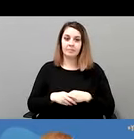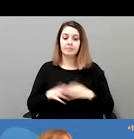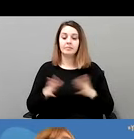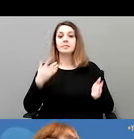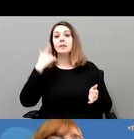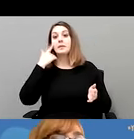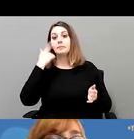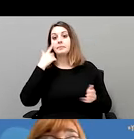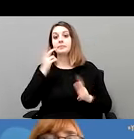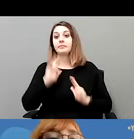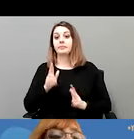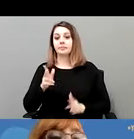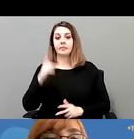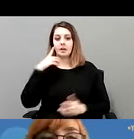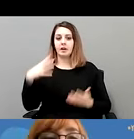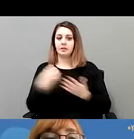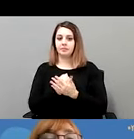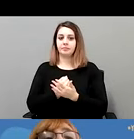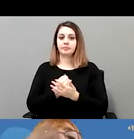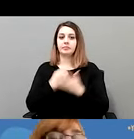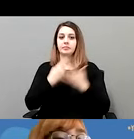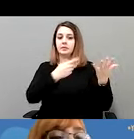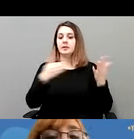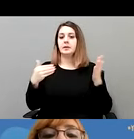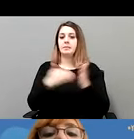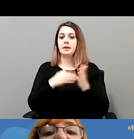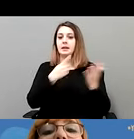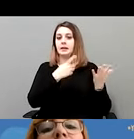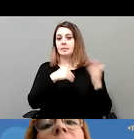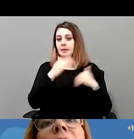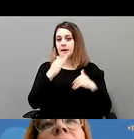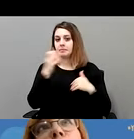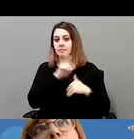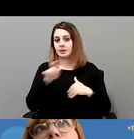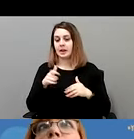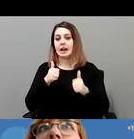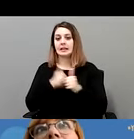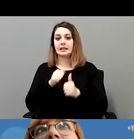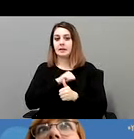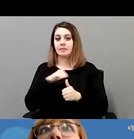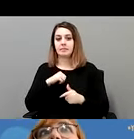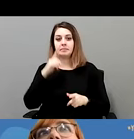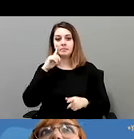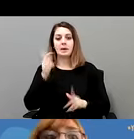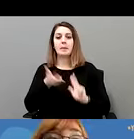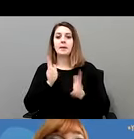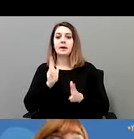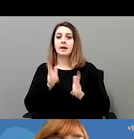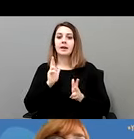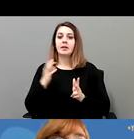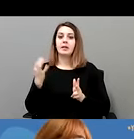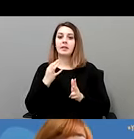Vasco, que además veis que ahí estaba todo el hueso, las 6.000 y pico personas que utilizan la asistencia personal. Claro, cuando vemos el País Vasco nos tenemos que